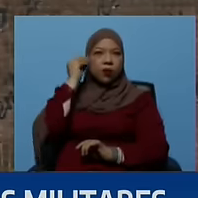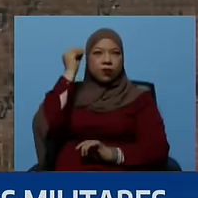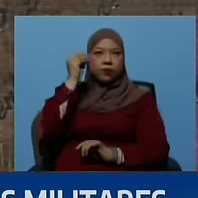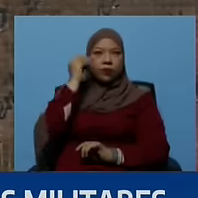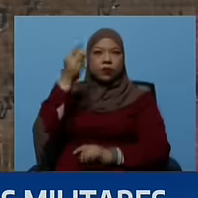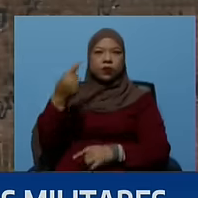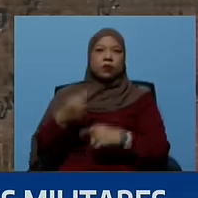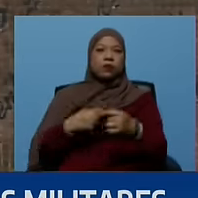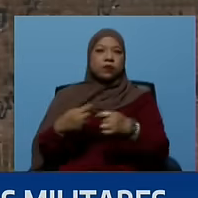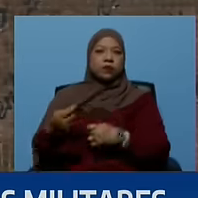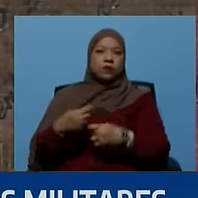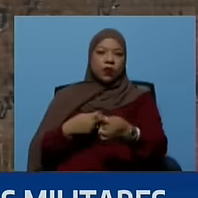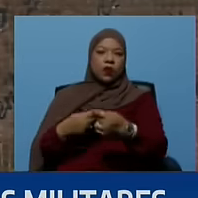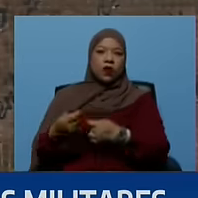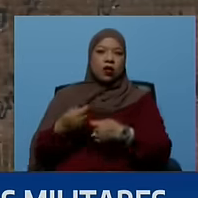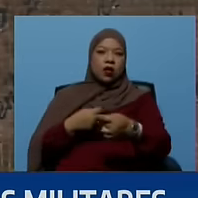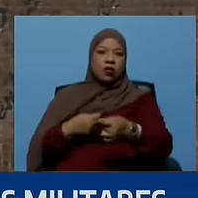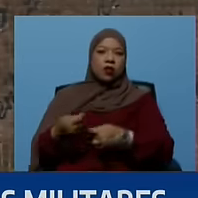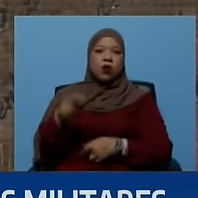coordinándose